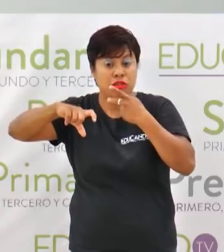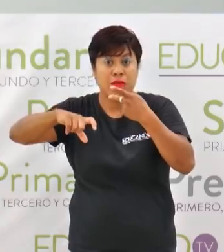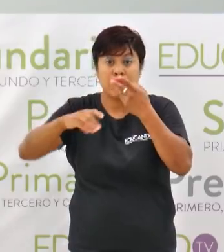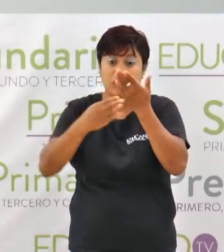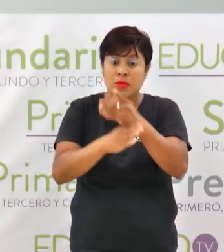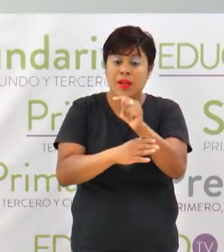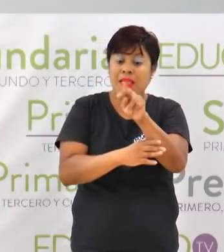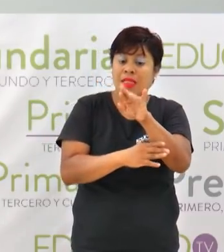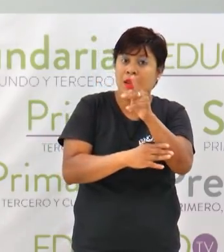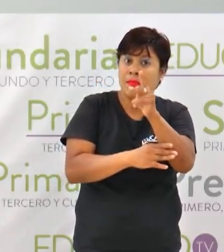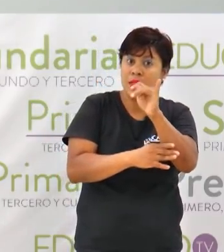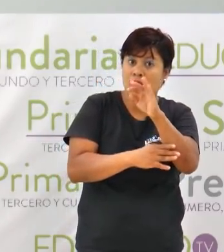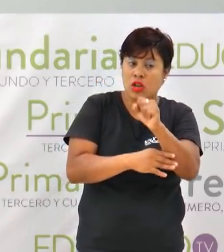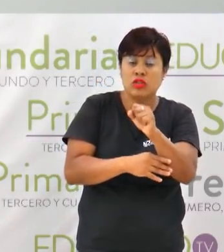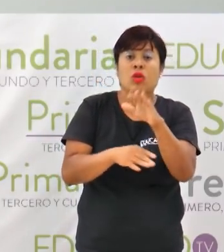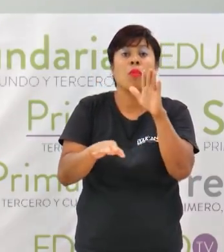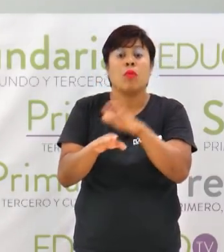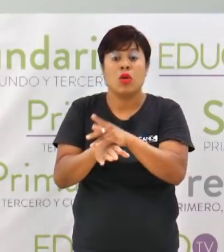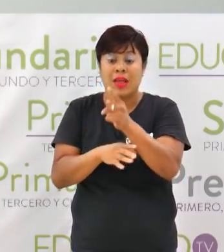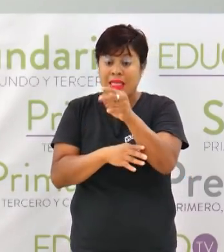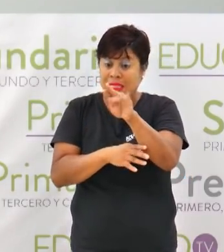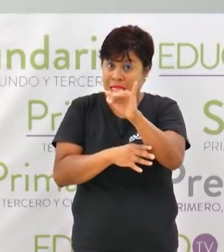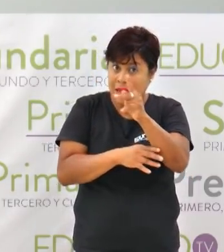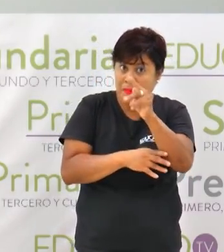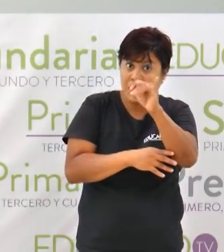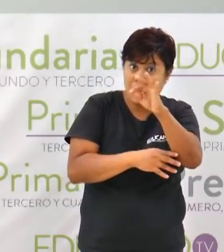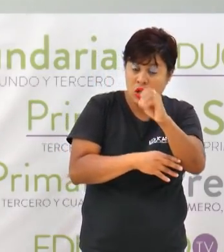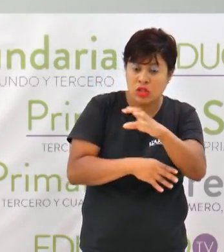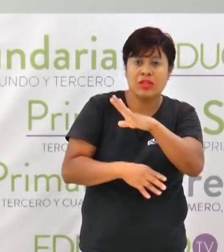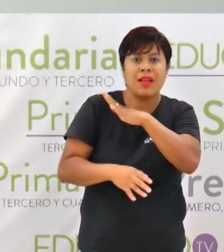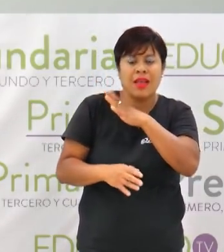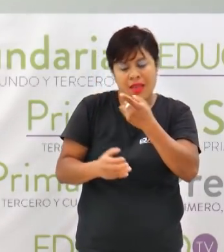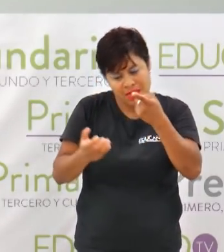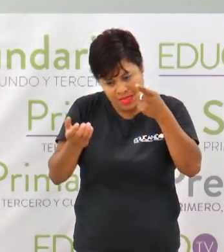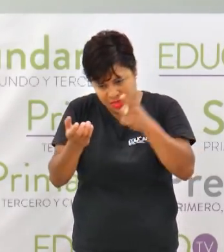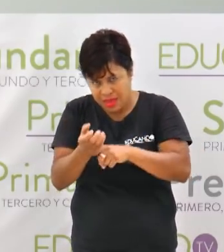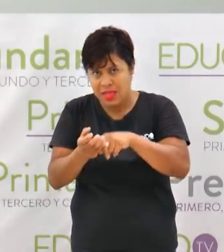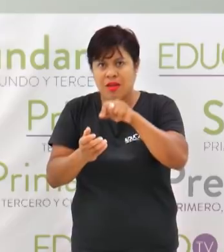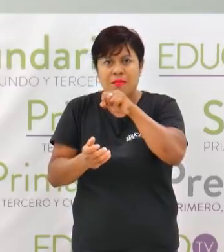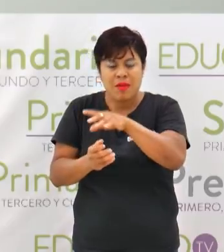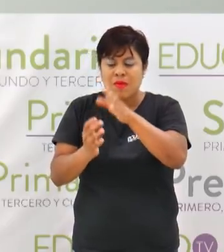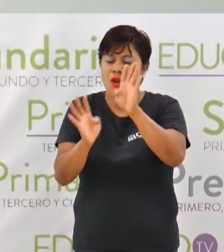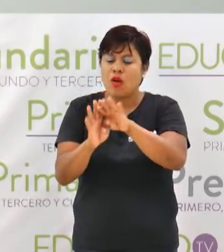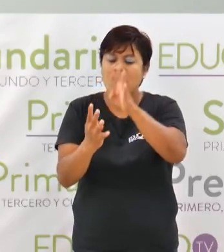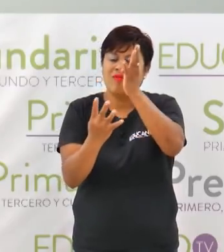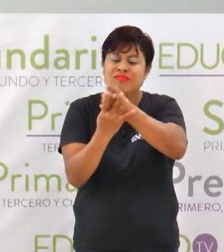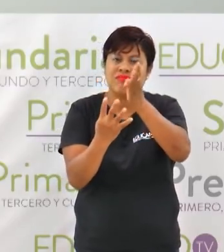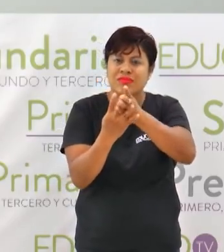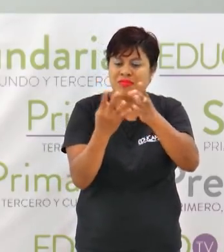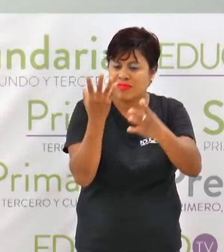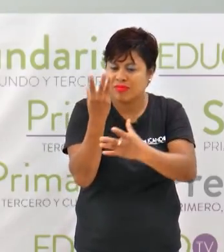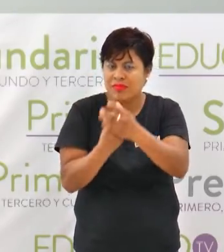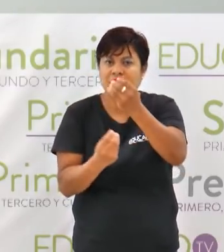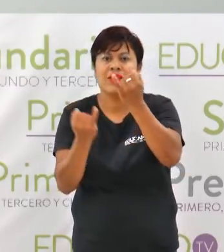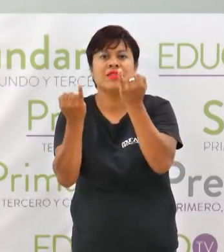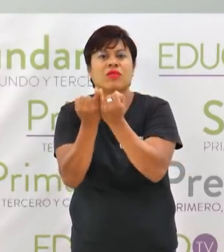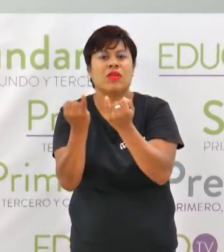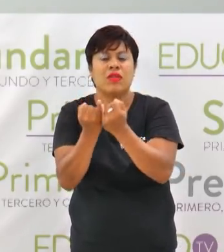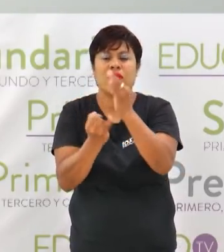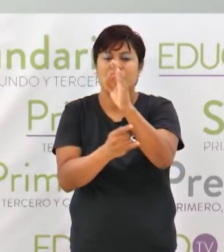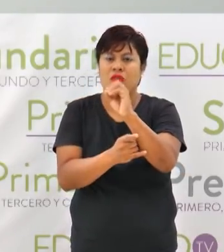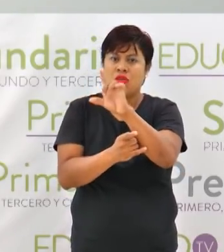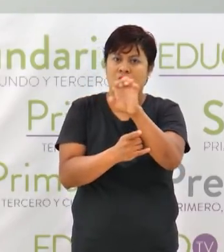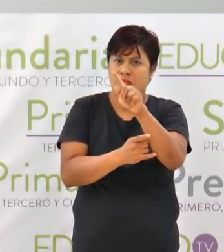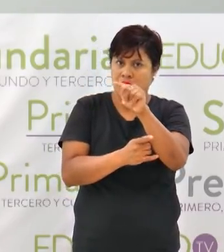trípticos? Porque los trípticos entran dentro de la clasificación de lo que son